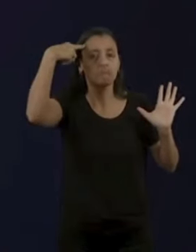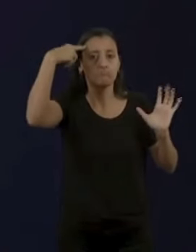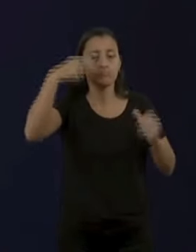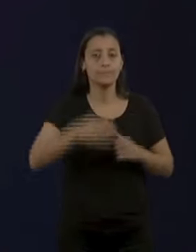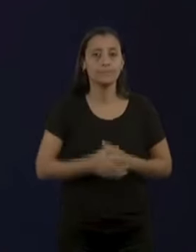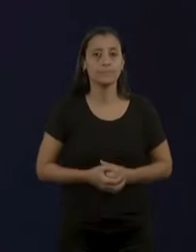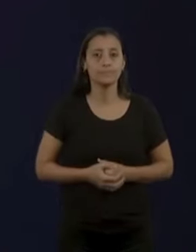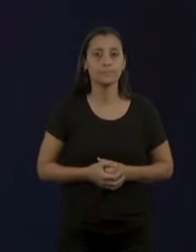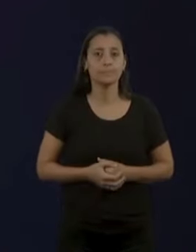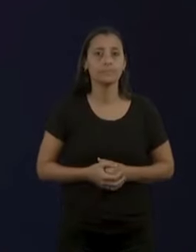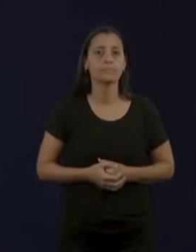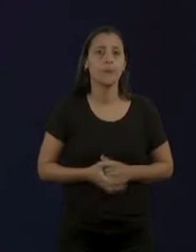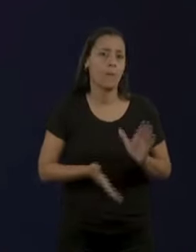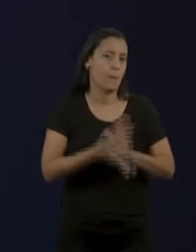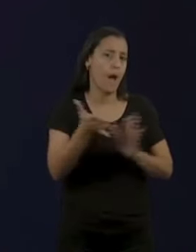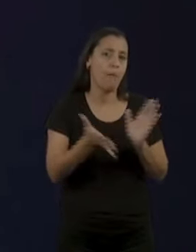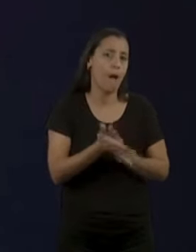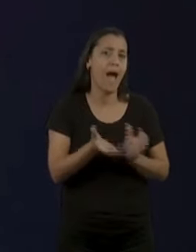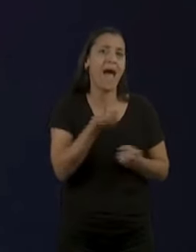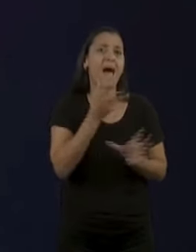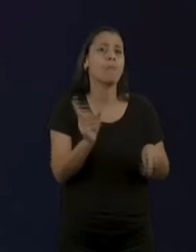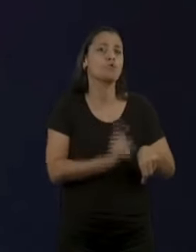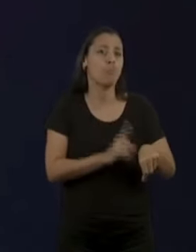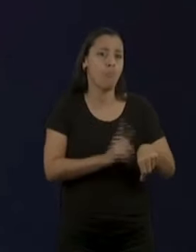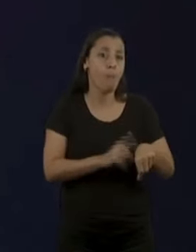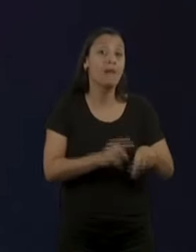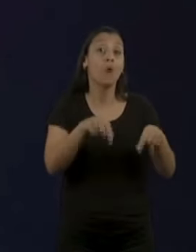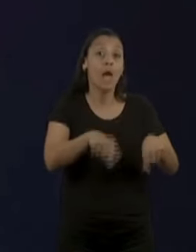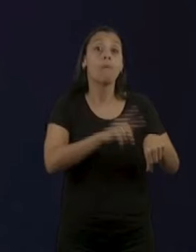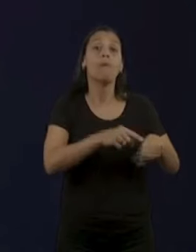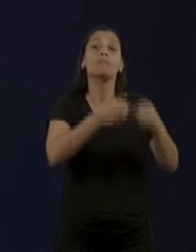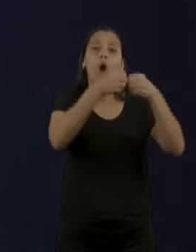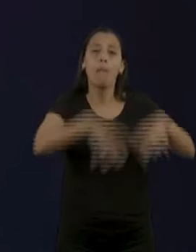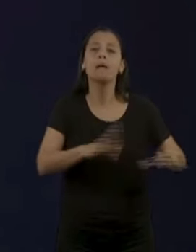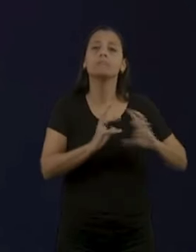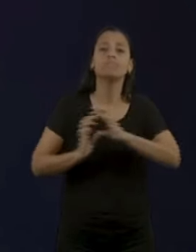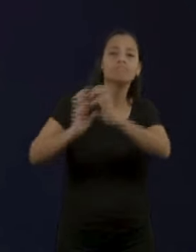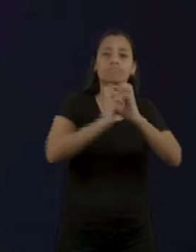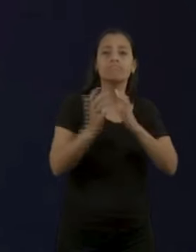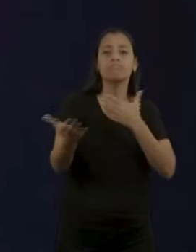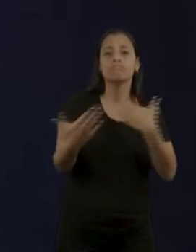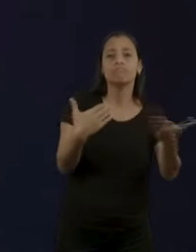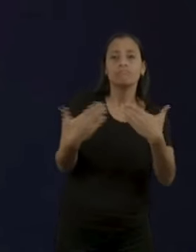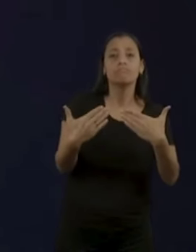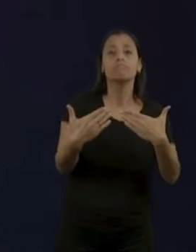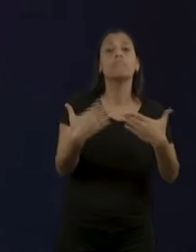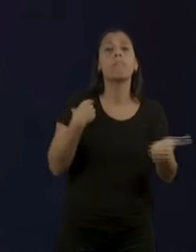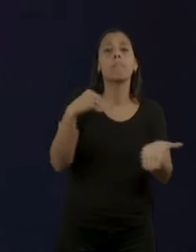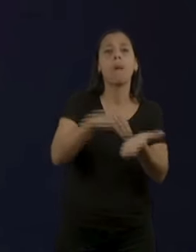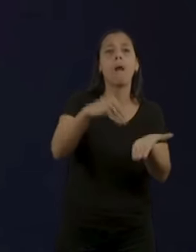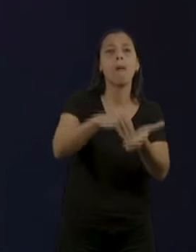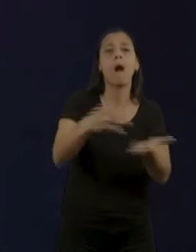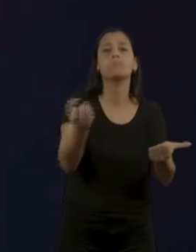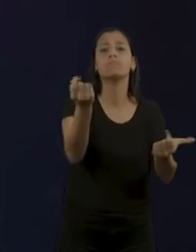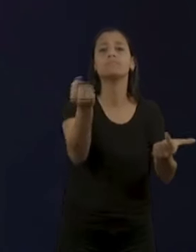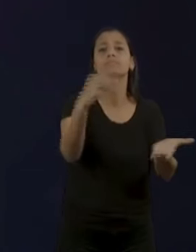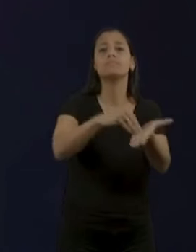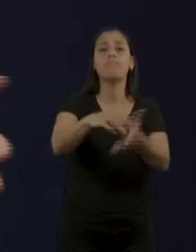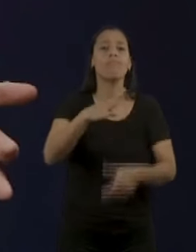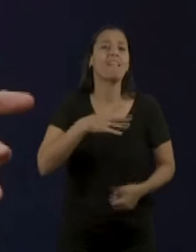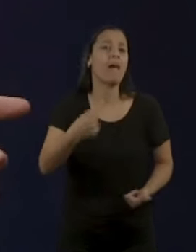eh ámbito para empezar a discutir y a pautar otros pasos que se quieran dar porque